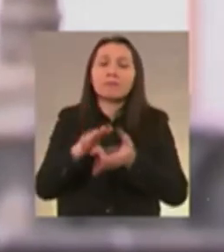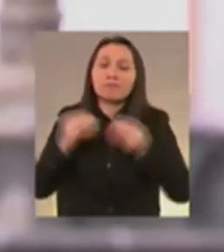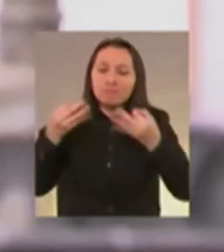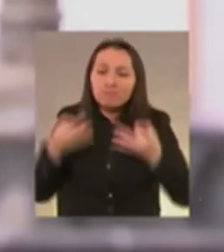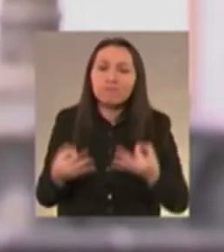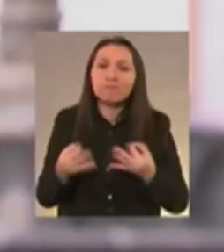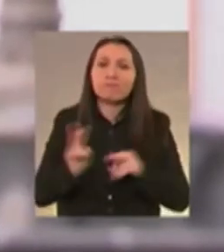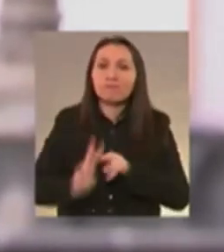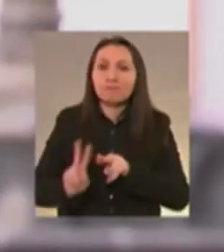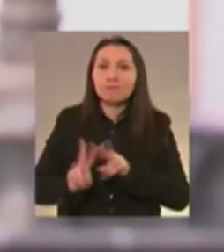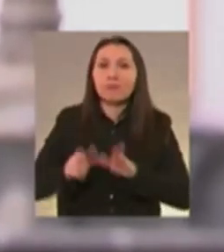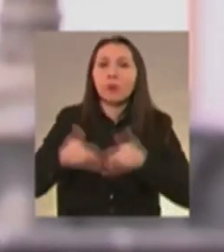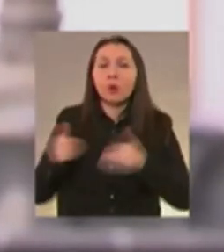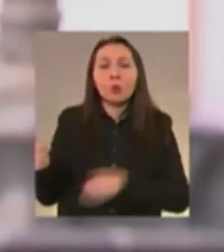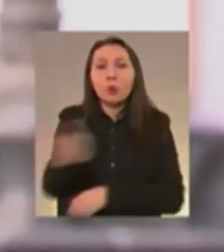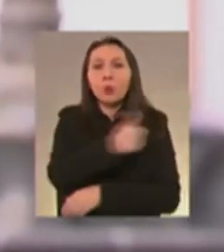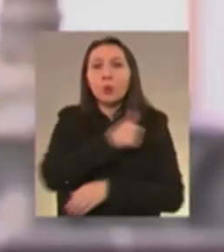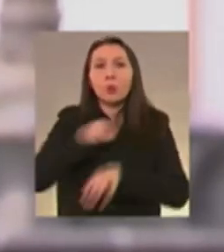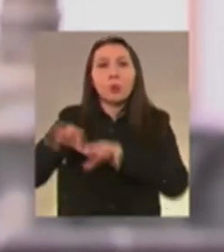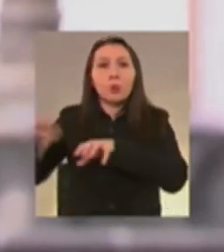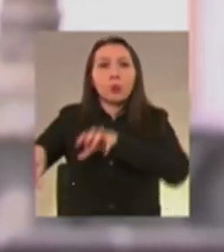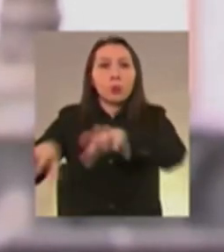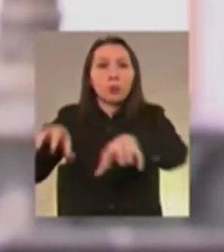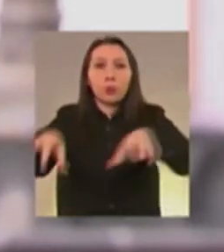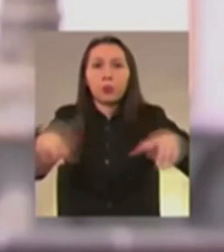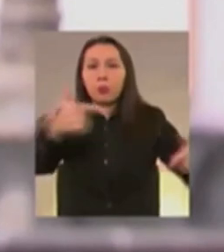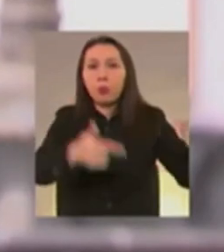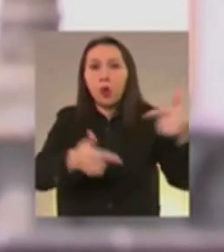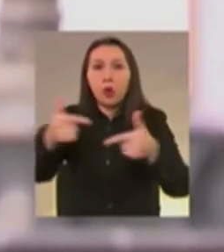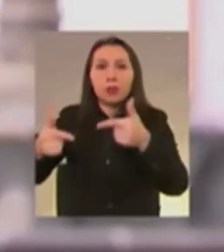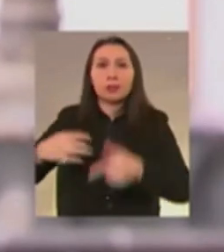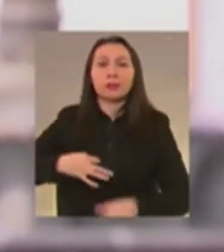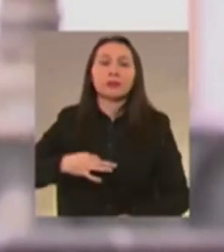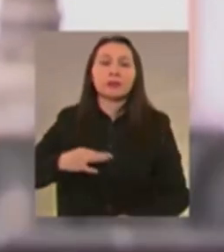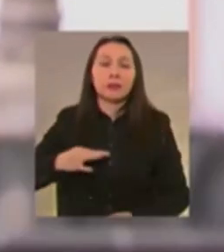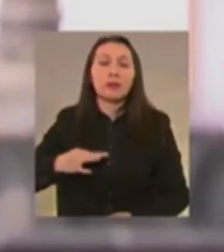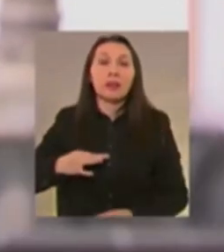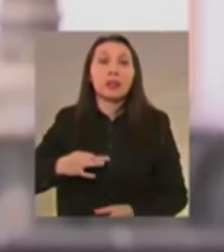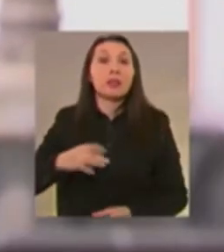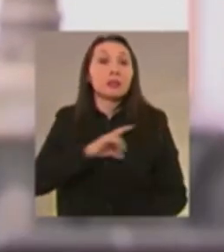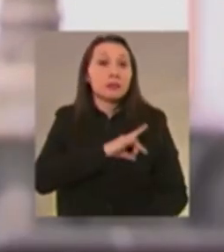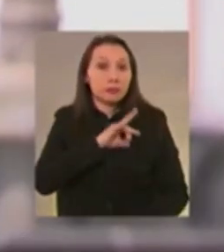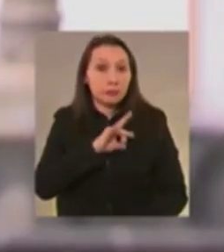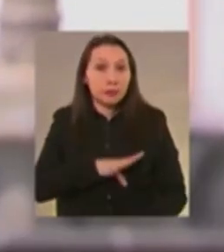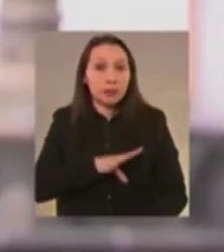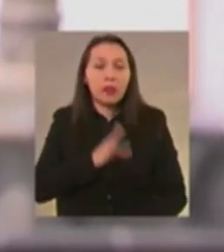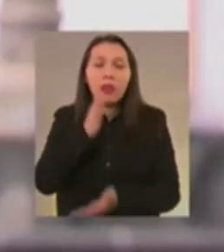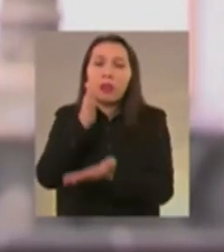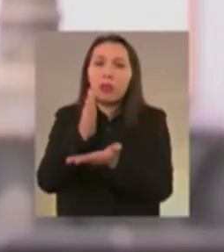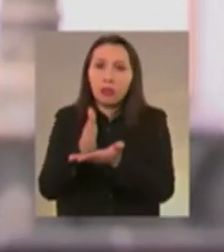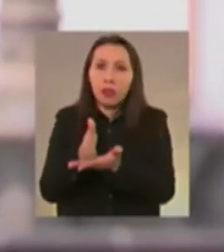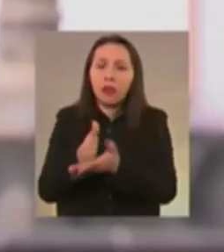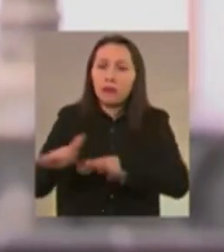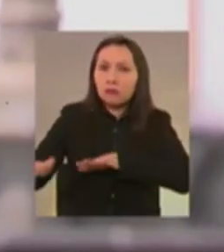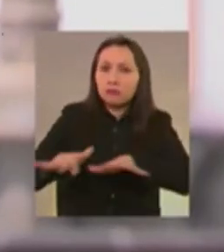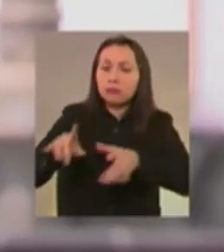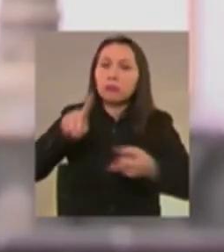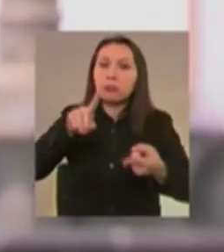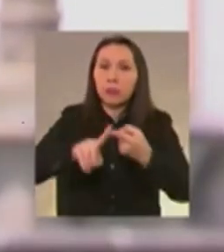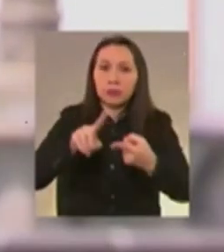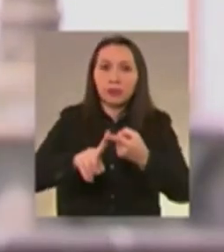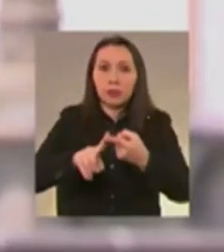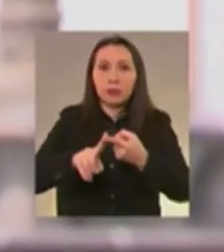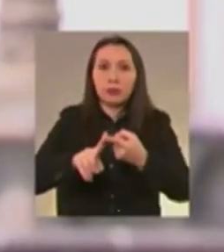apropiado por todos los sectores políticos y civiles, y donde Chile debiera ser un activo partícipe,